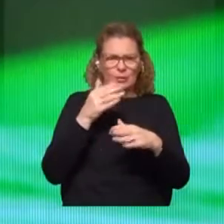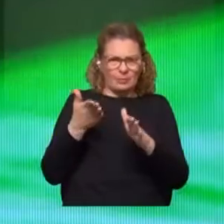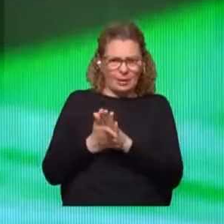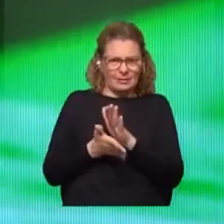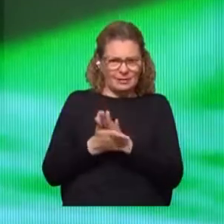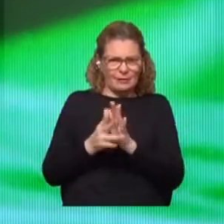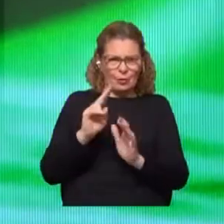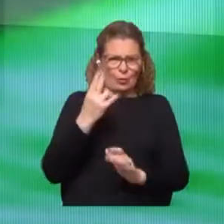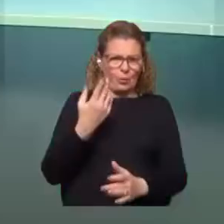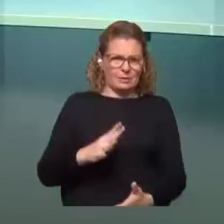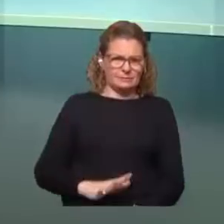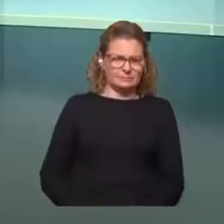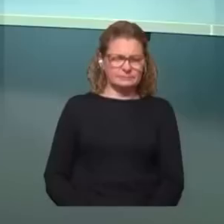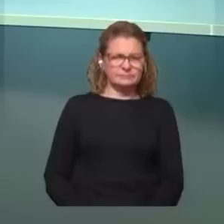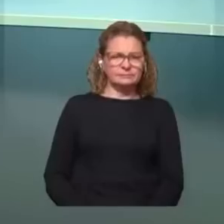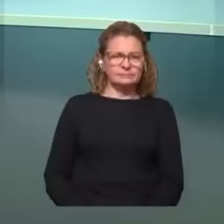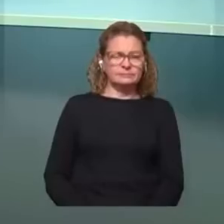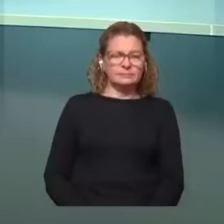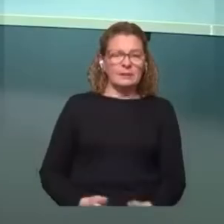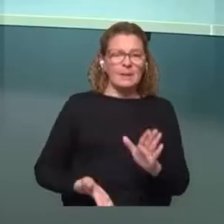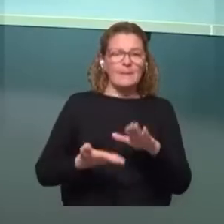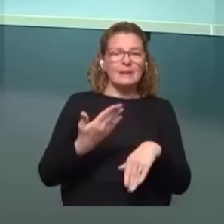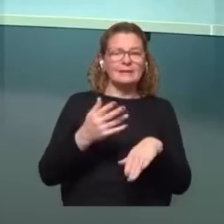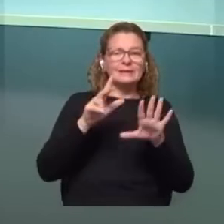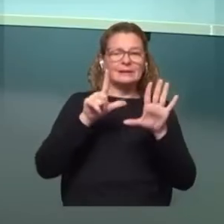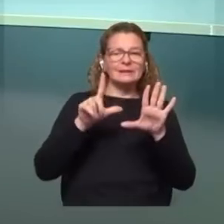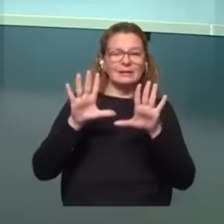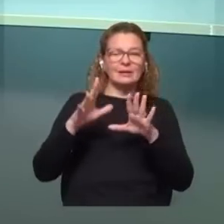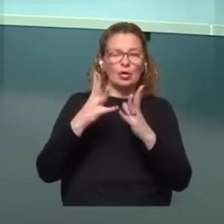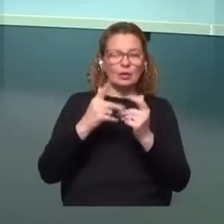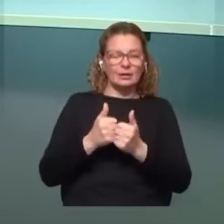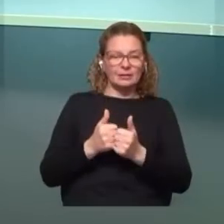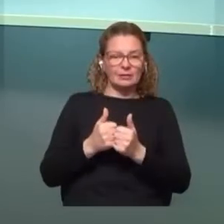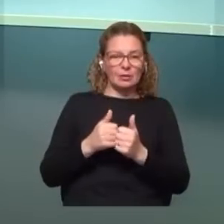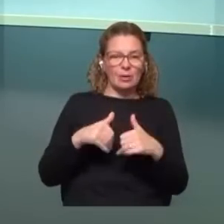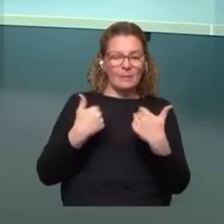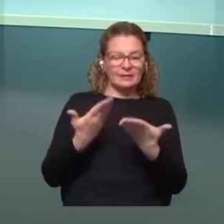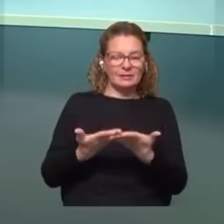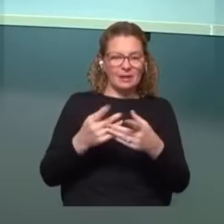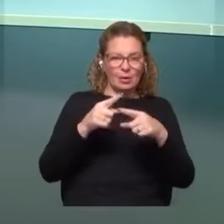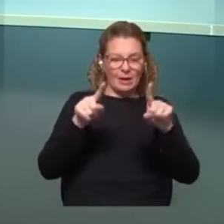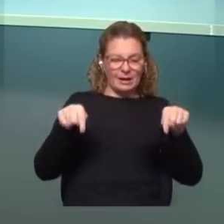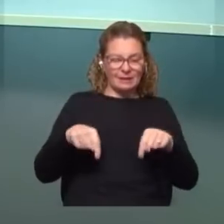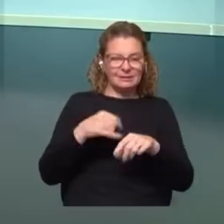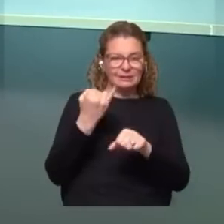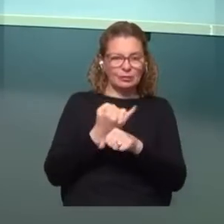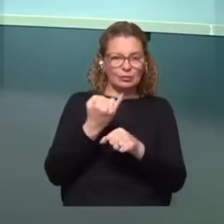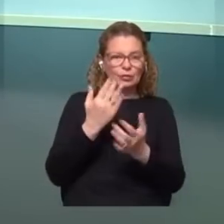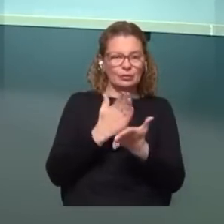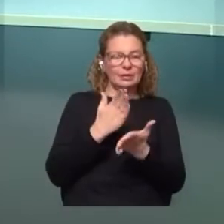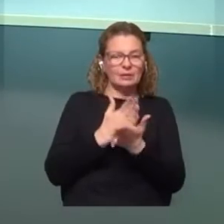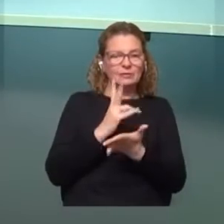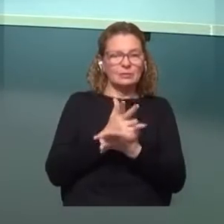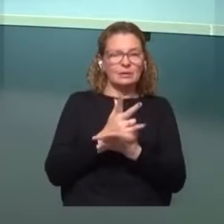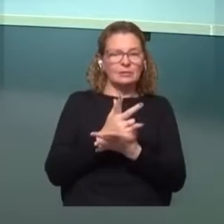en el país más de 75 organizaciones presentaron una carta a la institución Nacional de Derechos Humanos